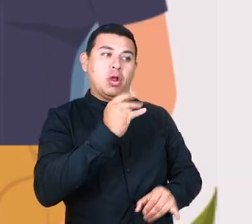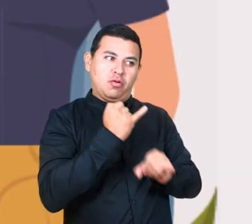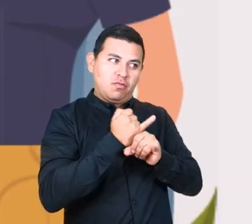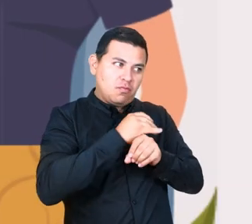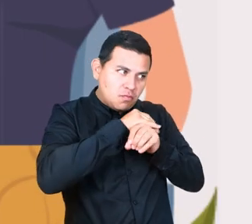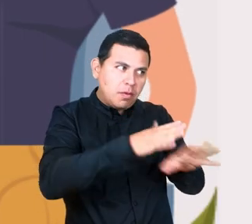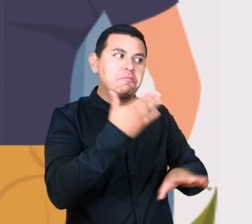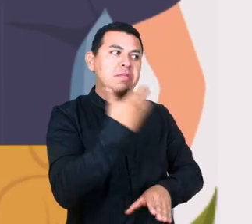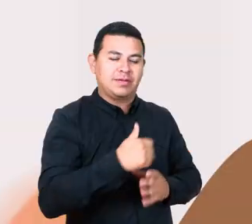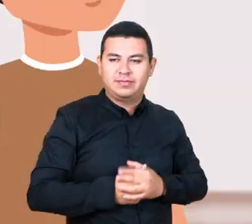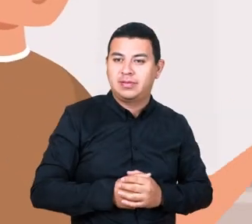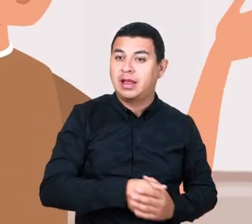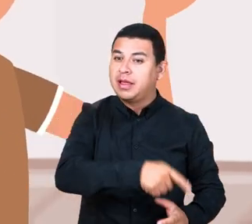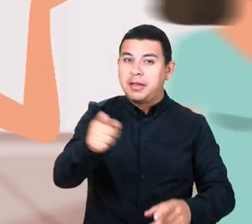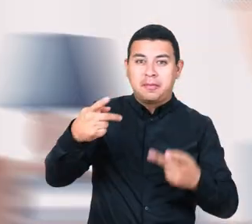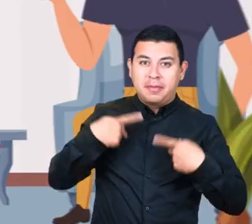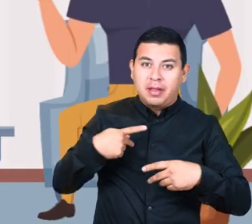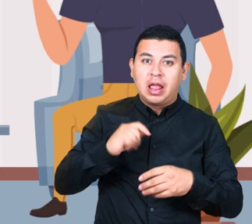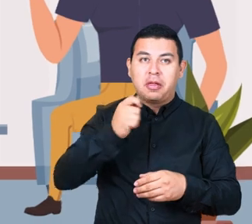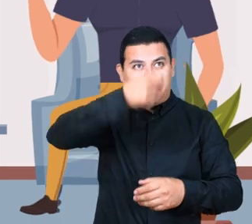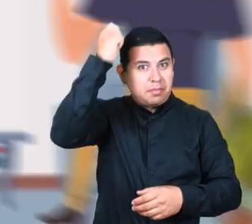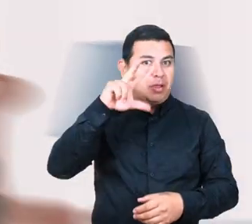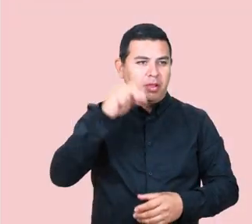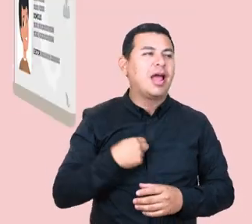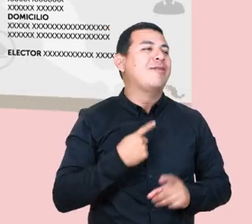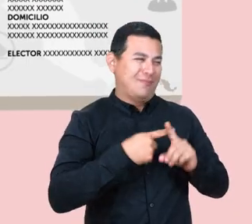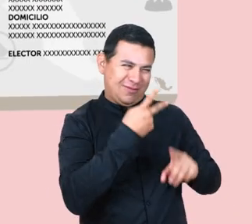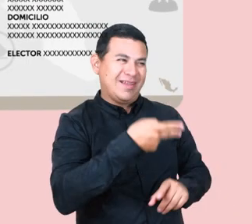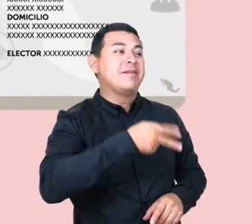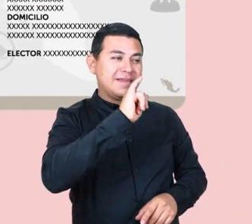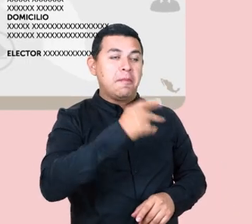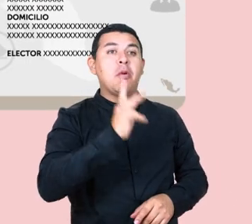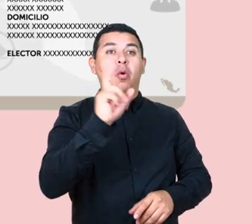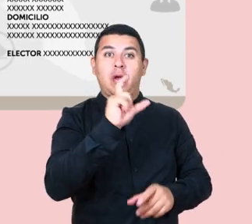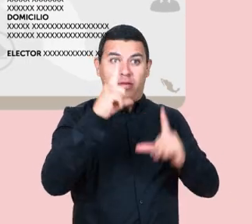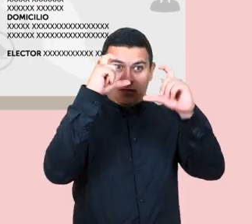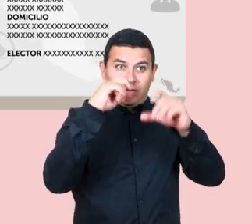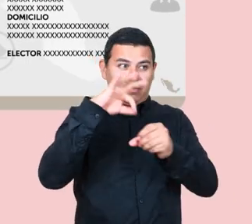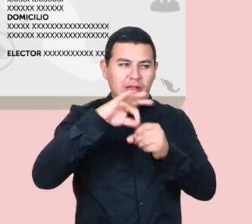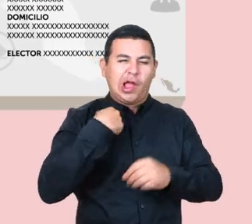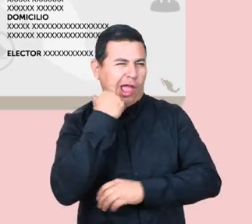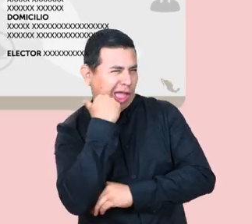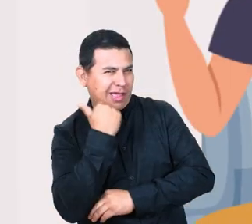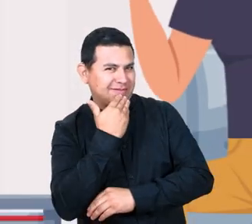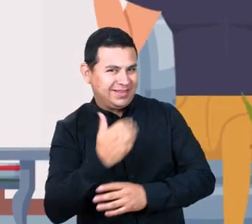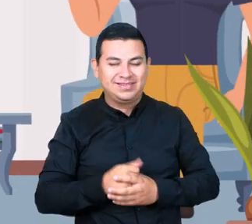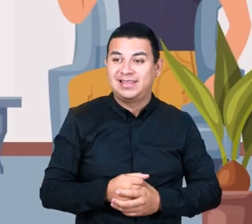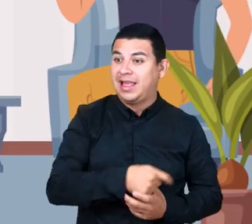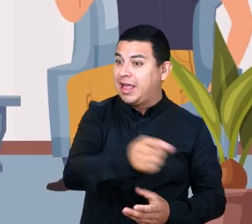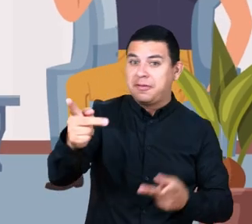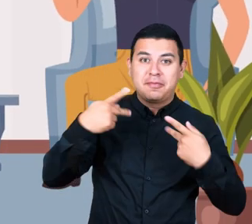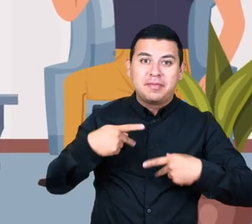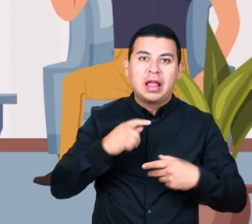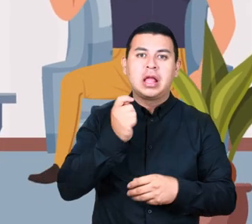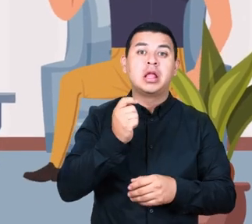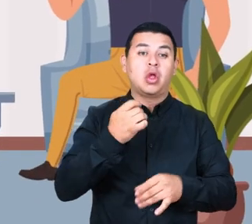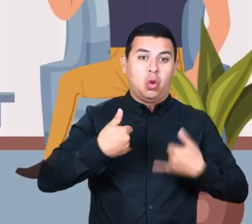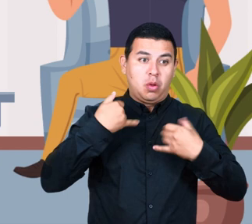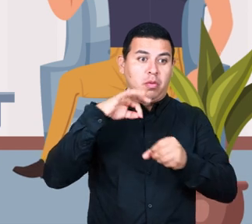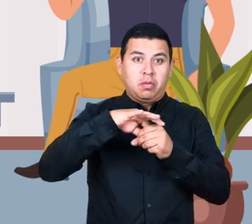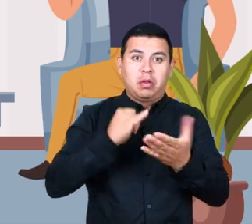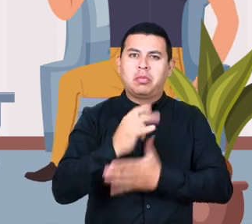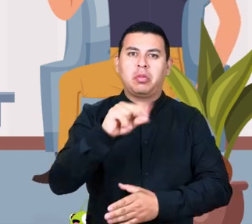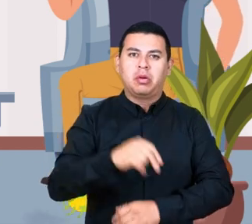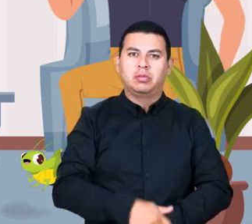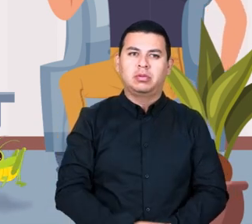mi ipuna mi achisini yu inandi kayo konda tina shinina mi ipuna mi abini kana no credencial yu inandi kayo kachina